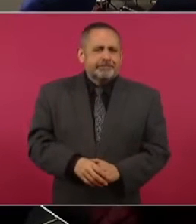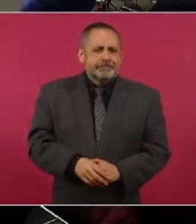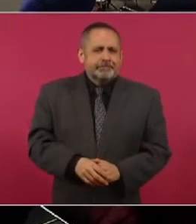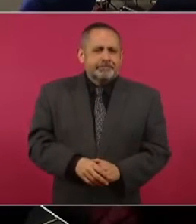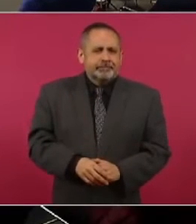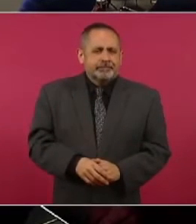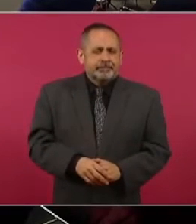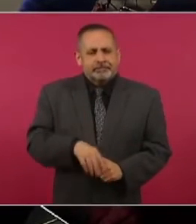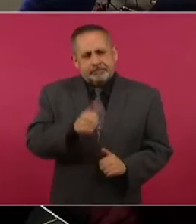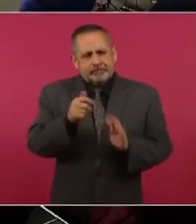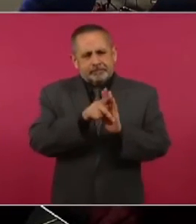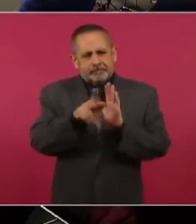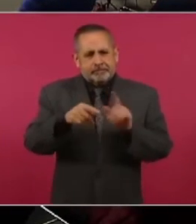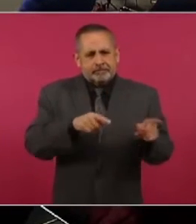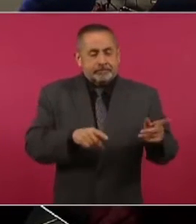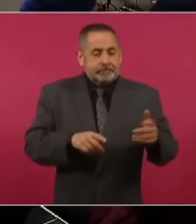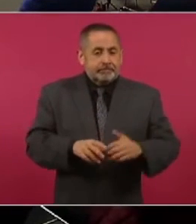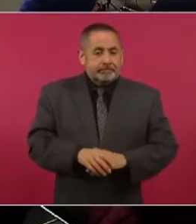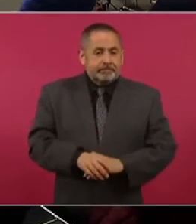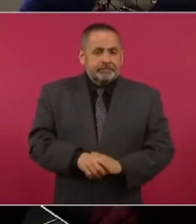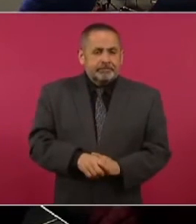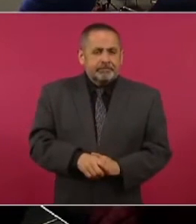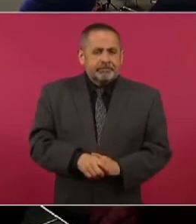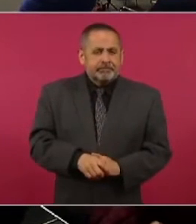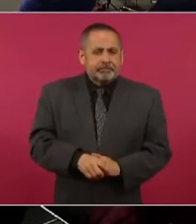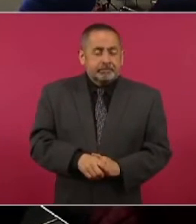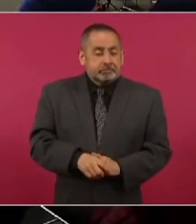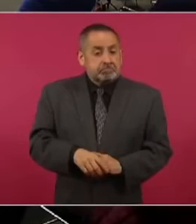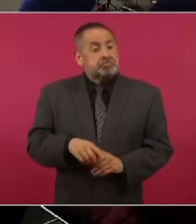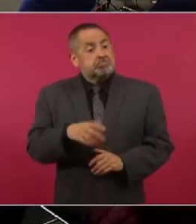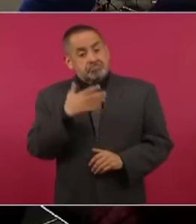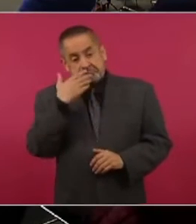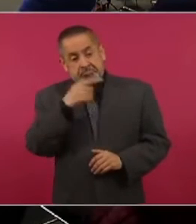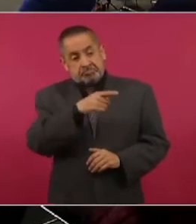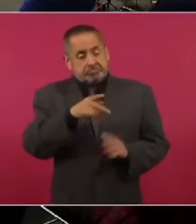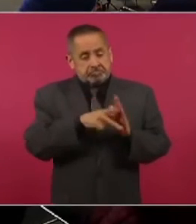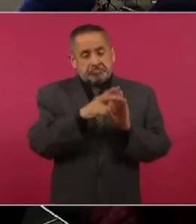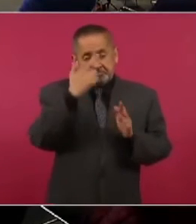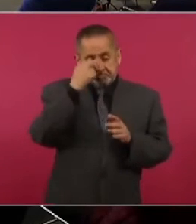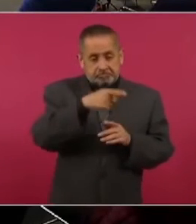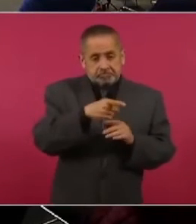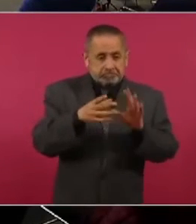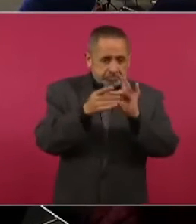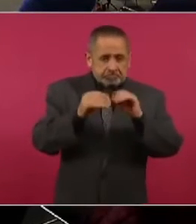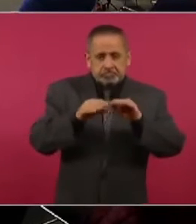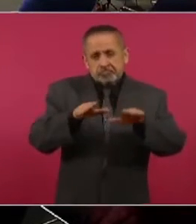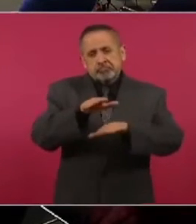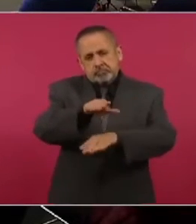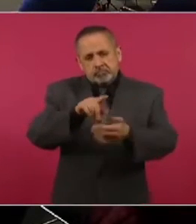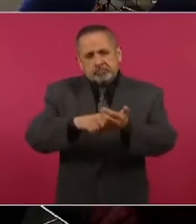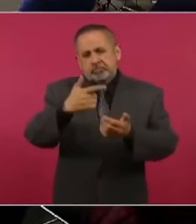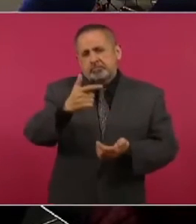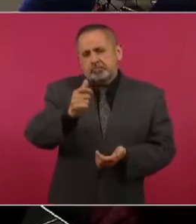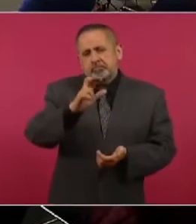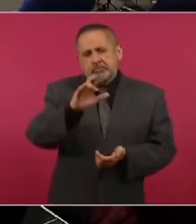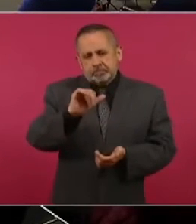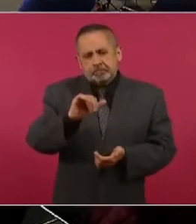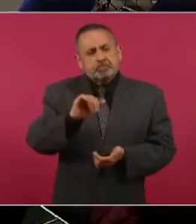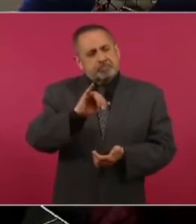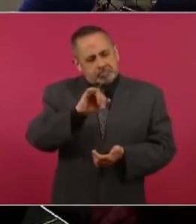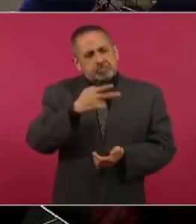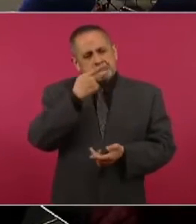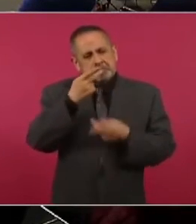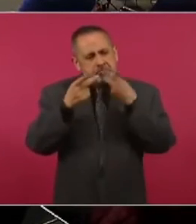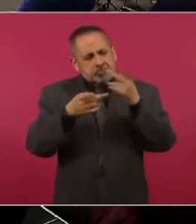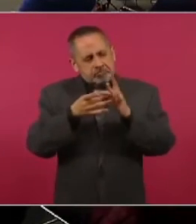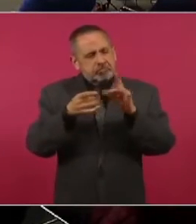La razón. Ah, no. Ahí sí. Se salpica en juicio a Calderón.